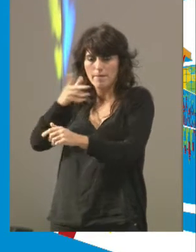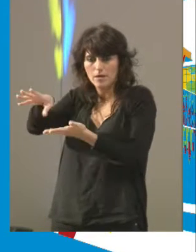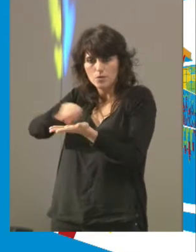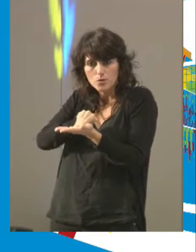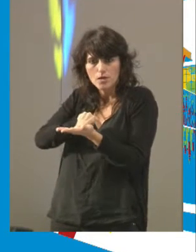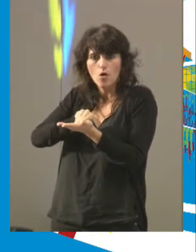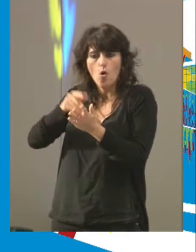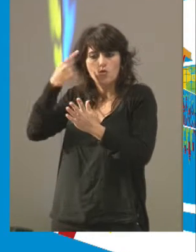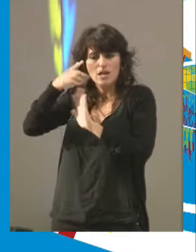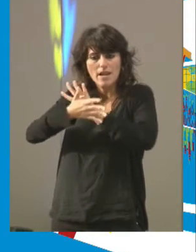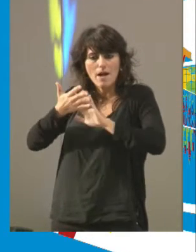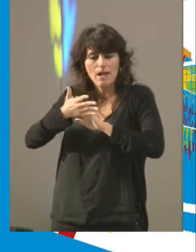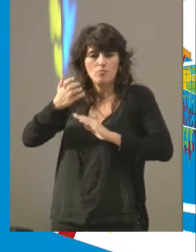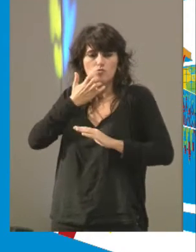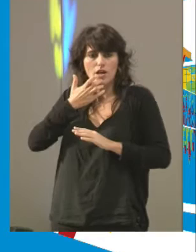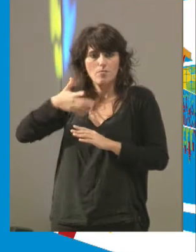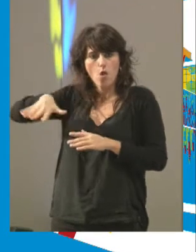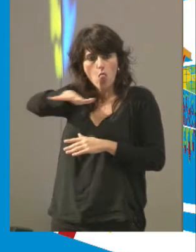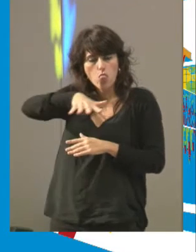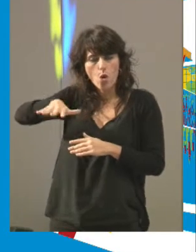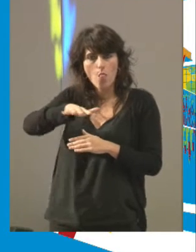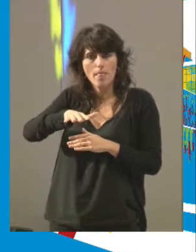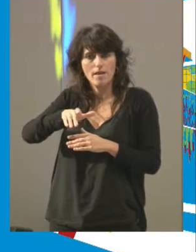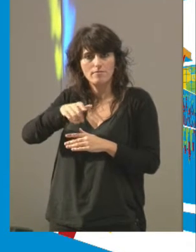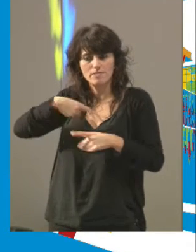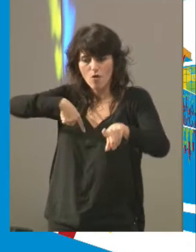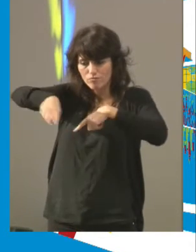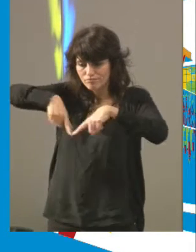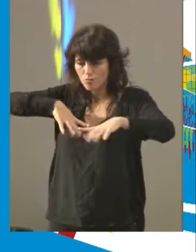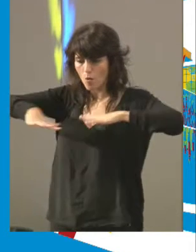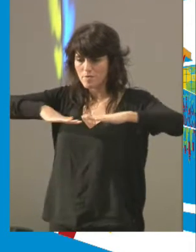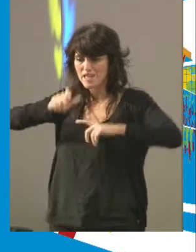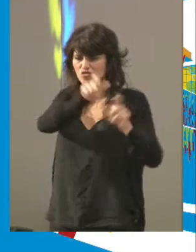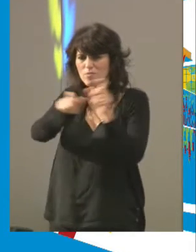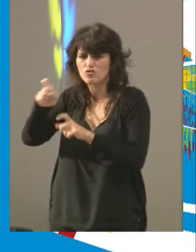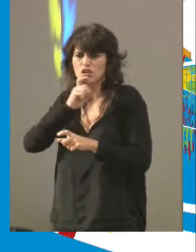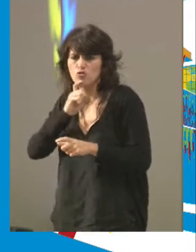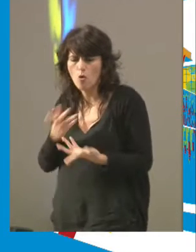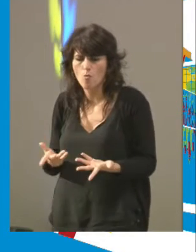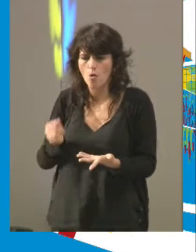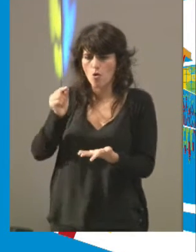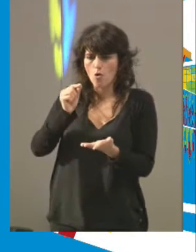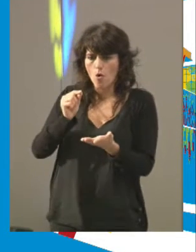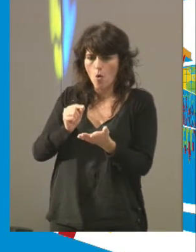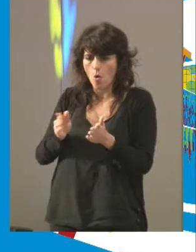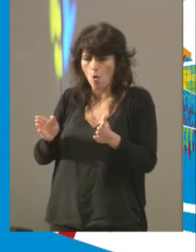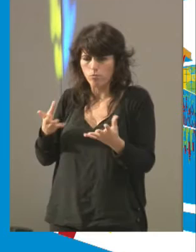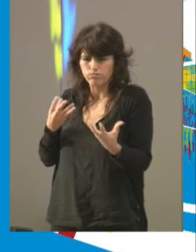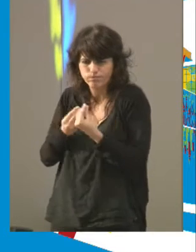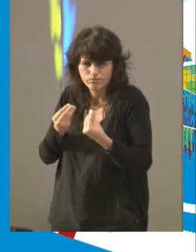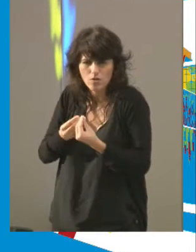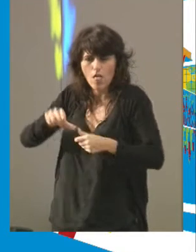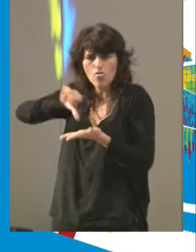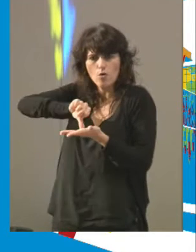cómo hablábamos, dónde están los flujos de la gente, cómo se mueve la gente y cuál es el punto, los cuellos de botella de las